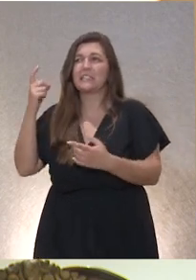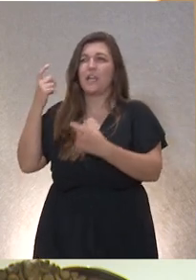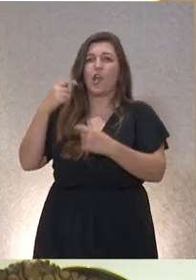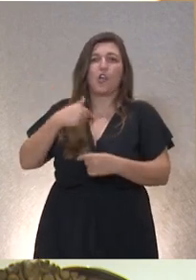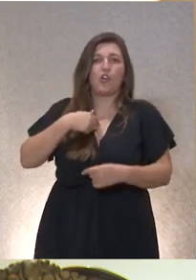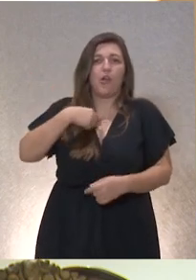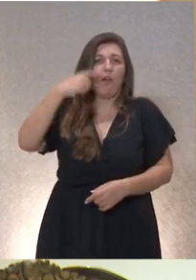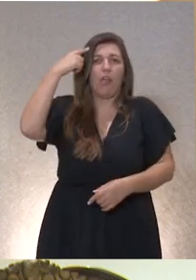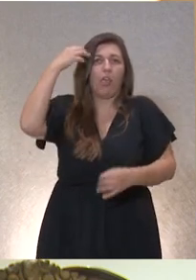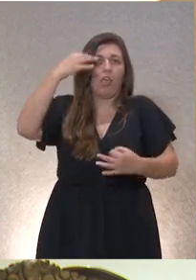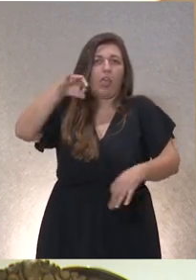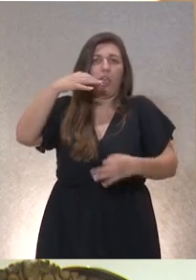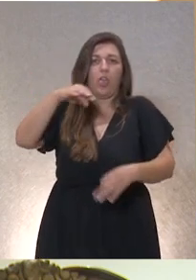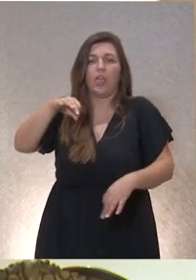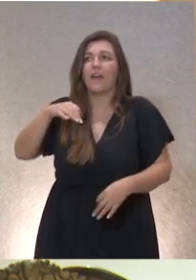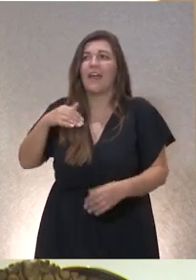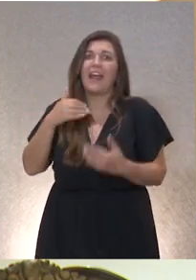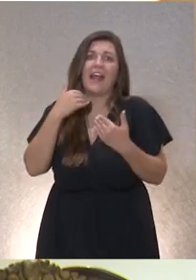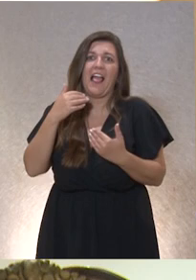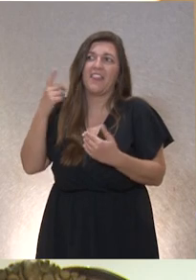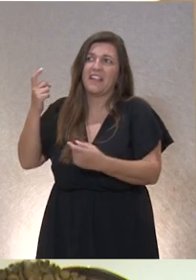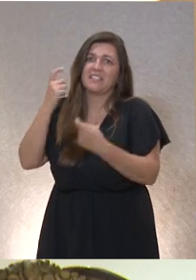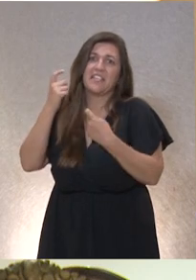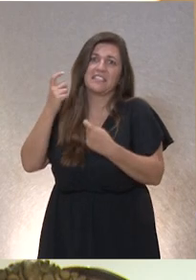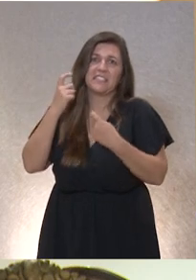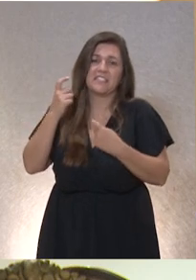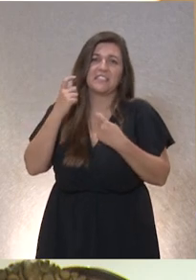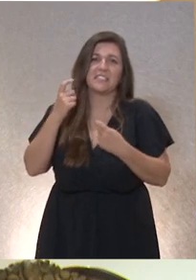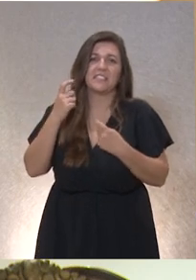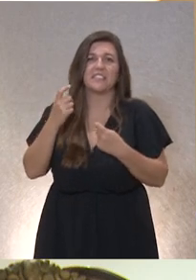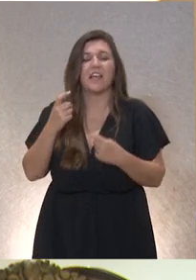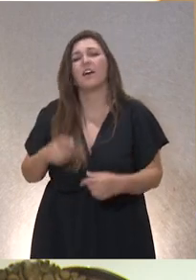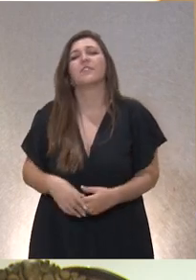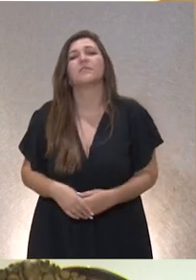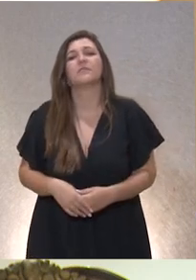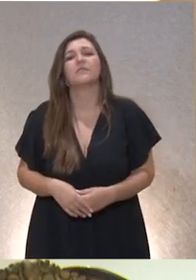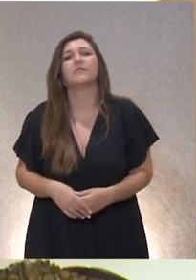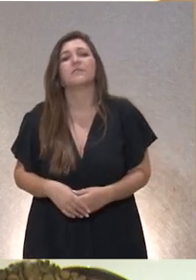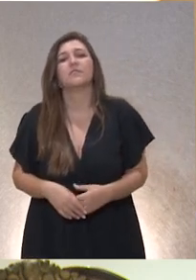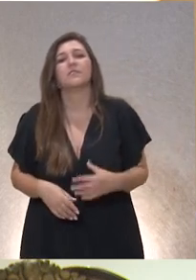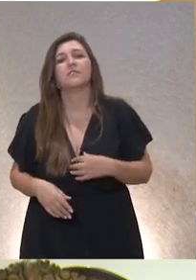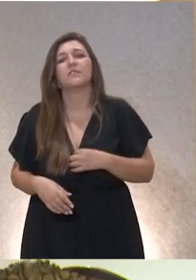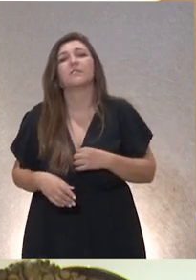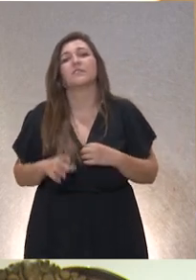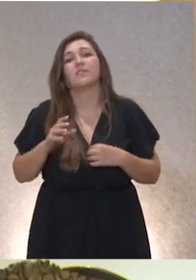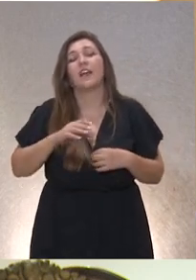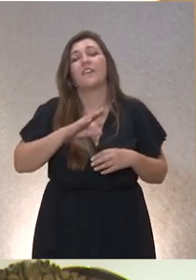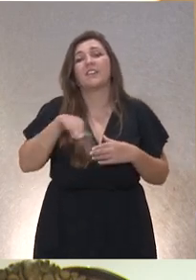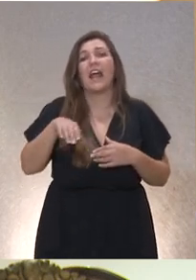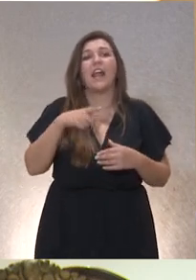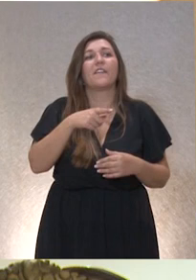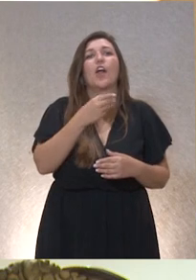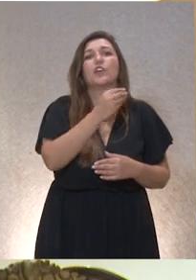y se agrade sido Eternamente y yo creo que les he tratado luego en vida mejor cosa Que supongo que me han agradecido también pero los